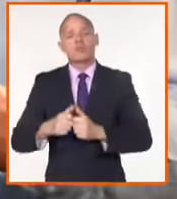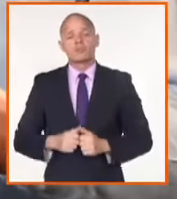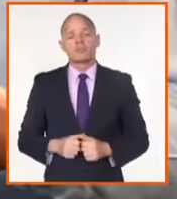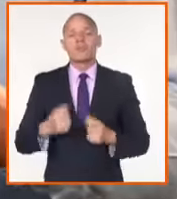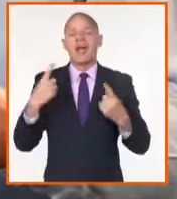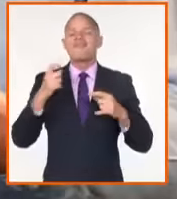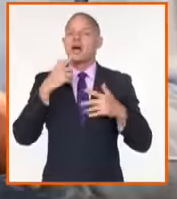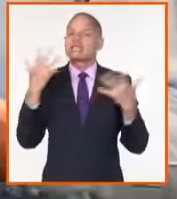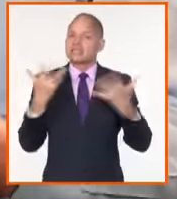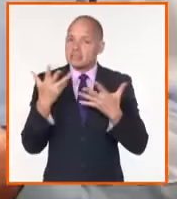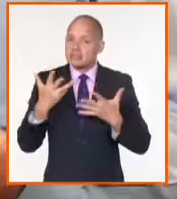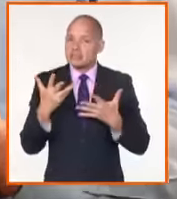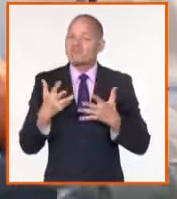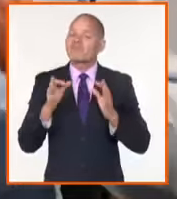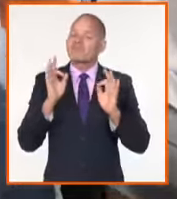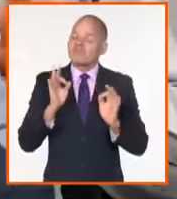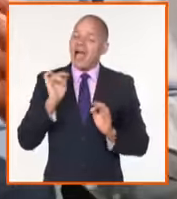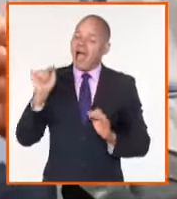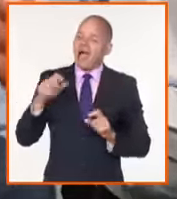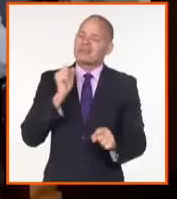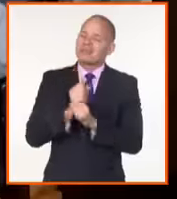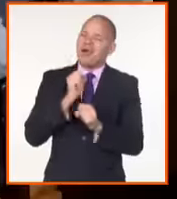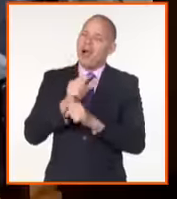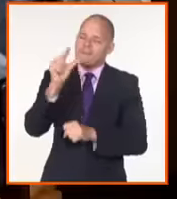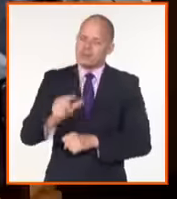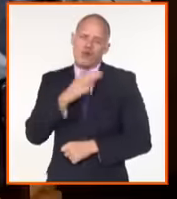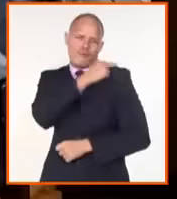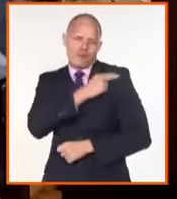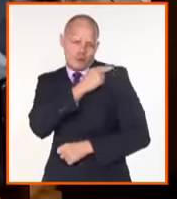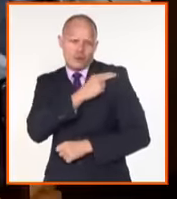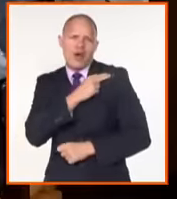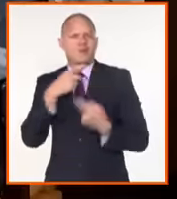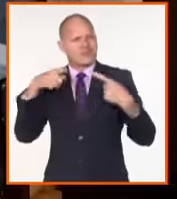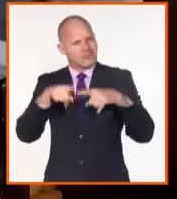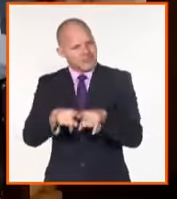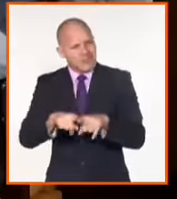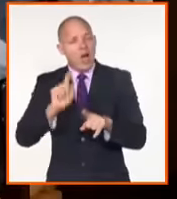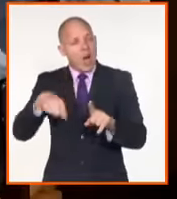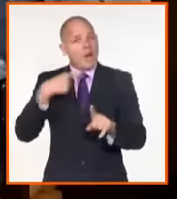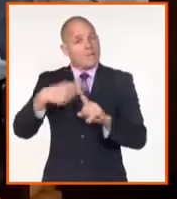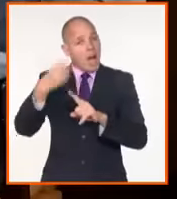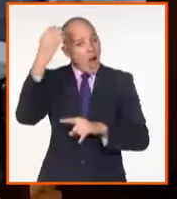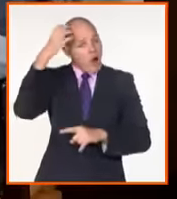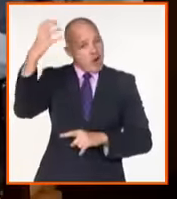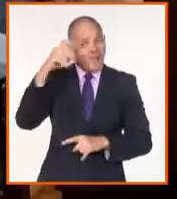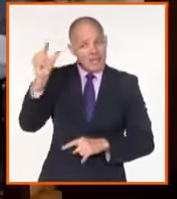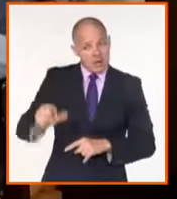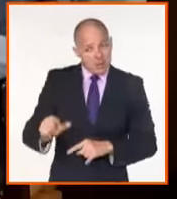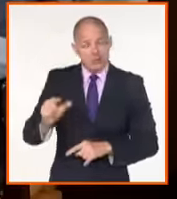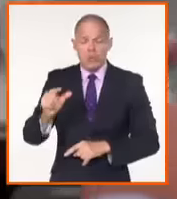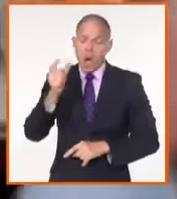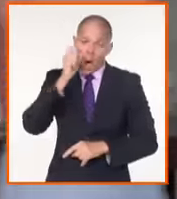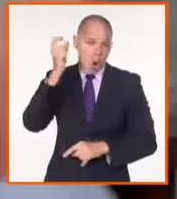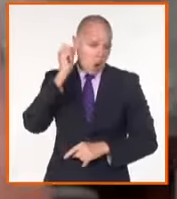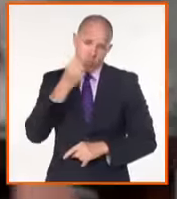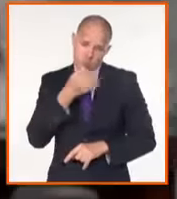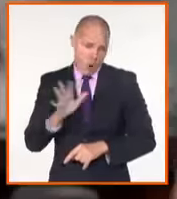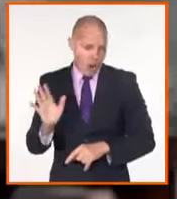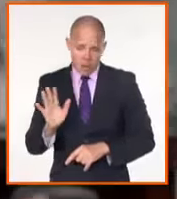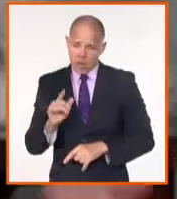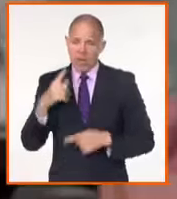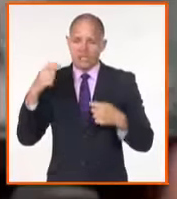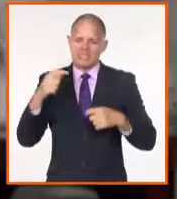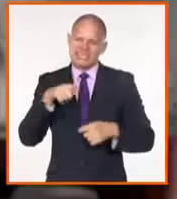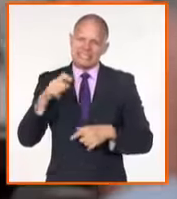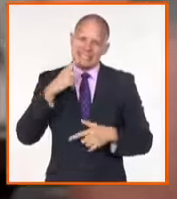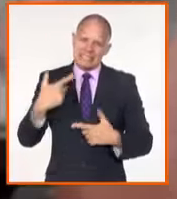Asamblea Municipal, el intendente, y además el gobernador de la provincia tiene que ser, o la gobernadora, tiene que ser capaz de propiciar